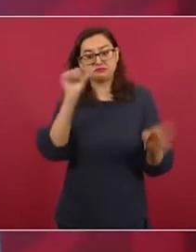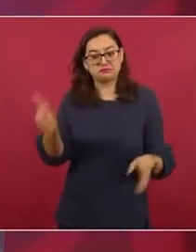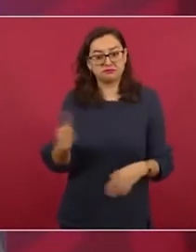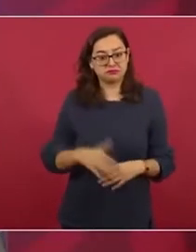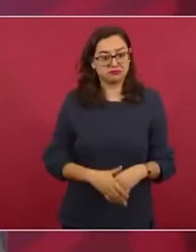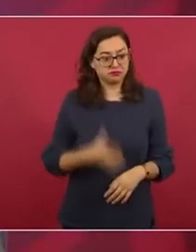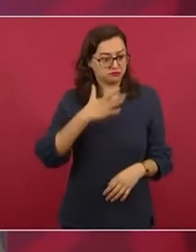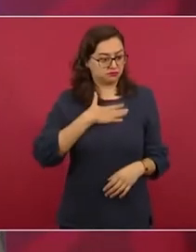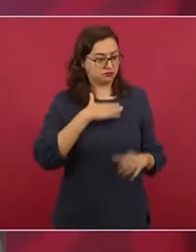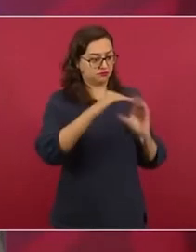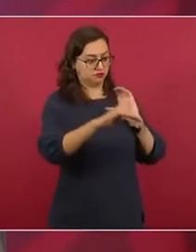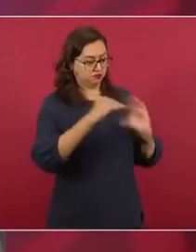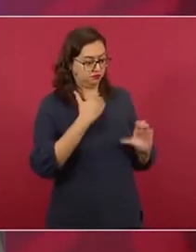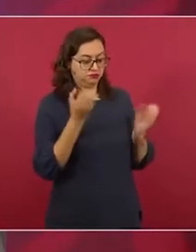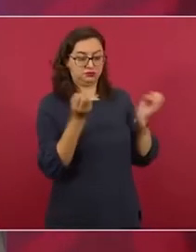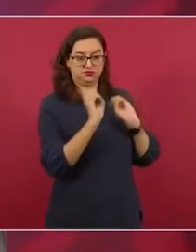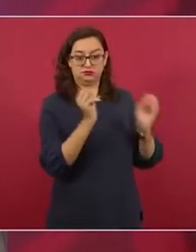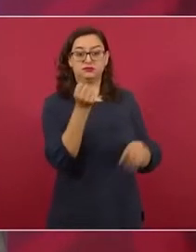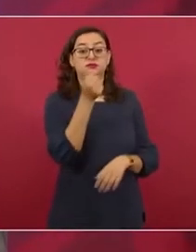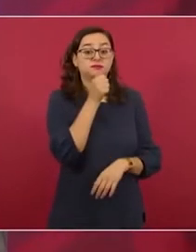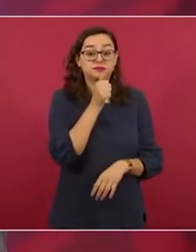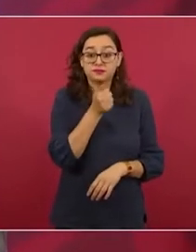Entonces, vamos a esperarnos.